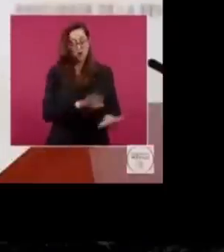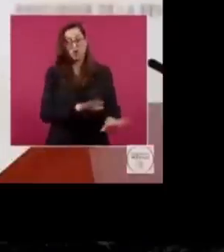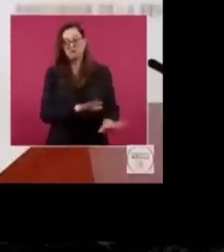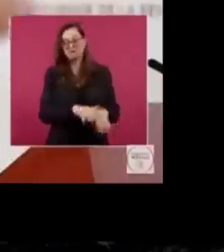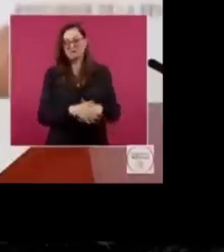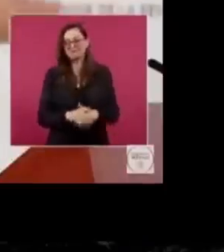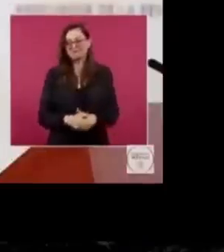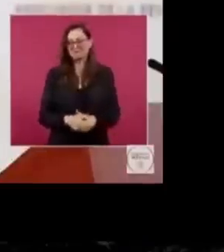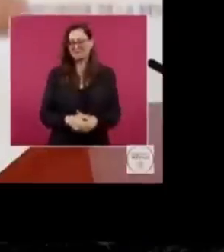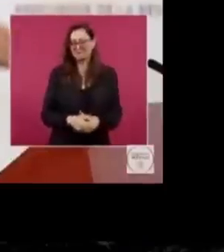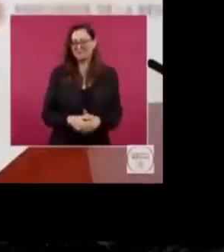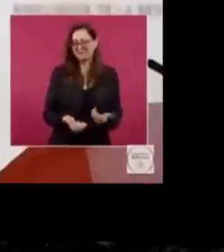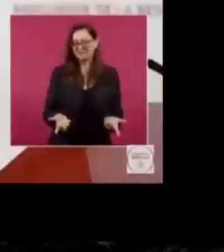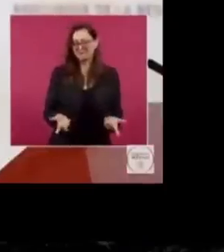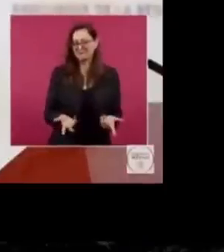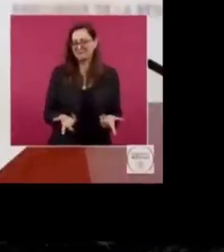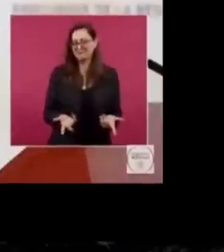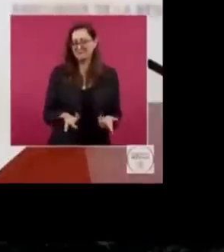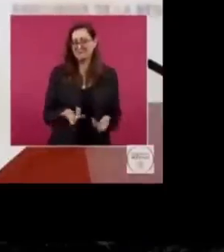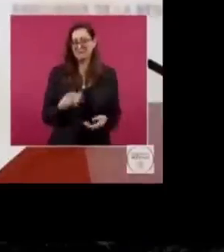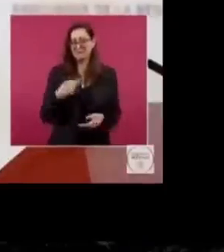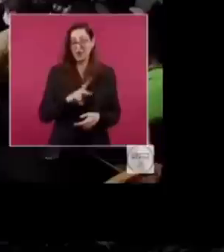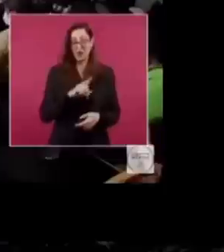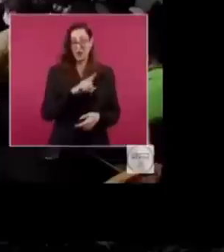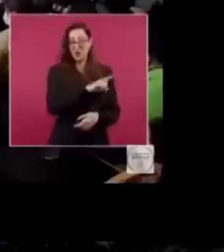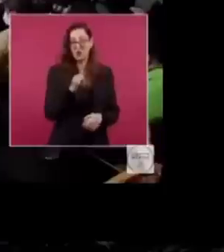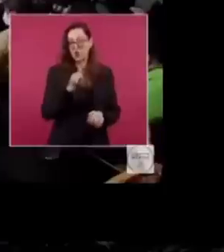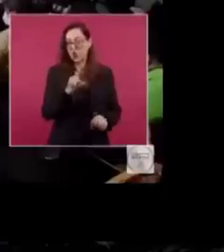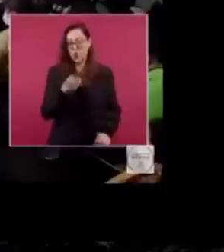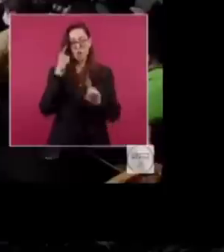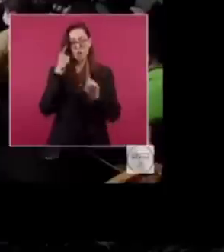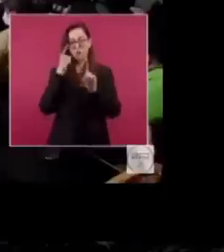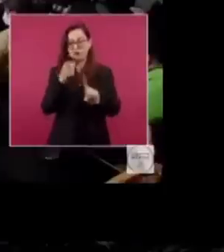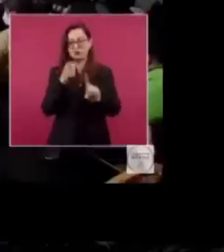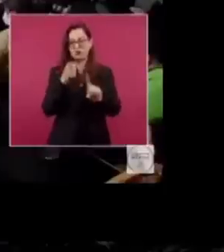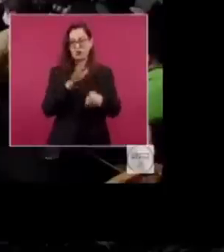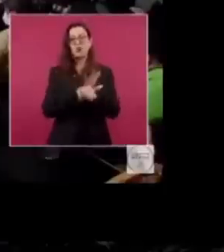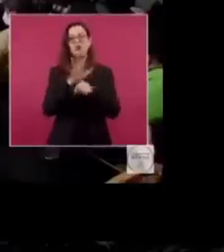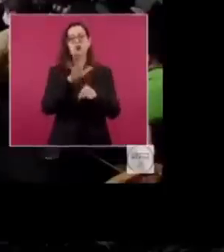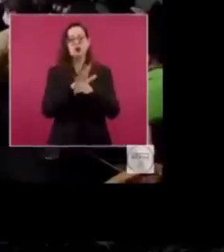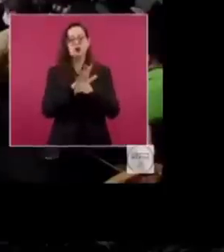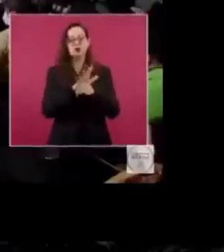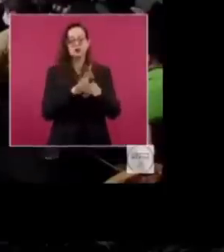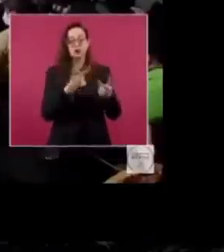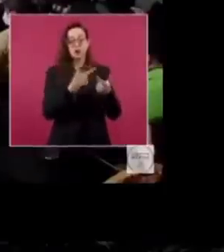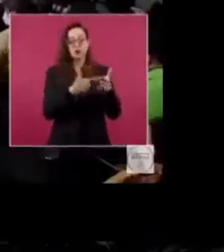Igual que Yasmín. Tienen una misión, el proteger intereses